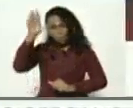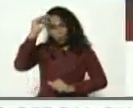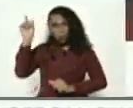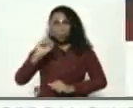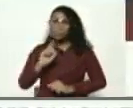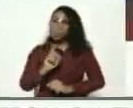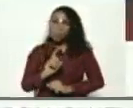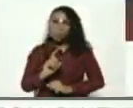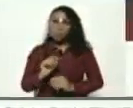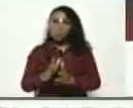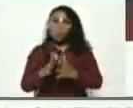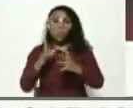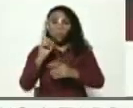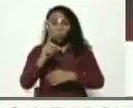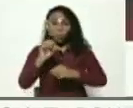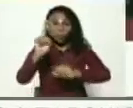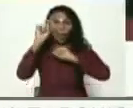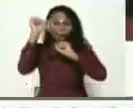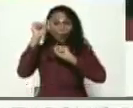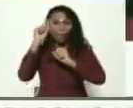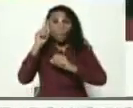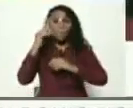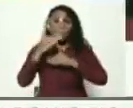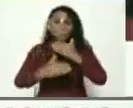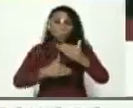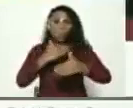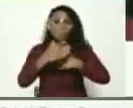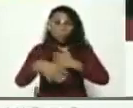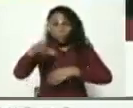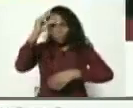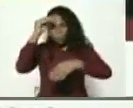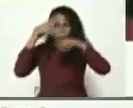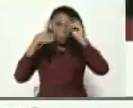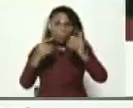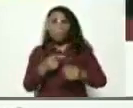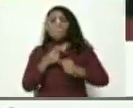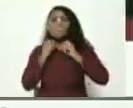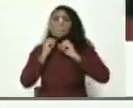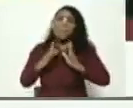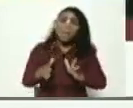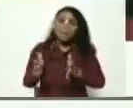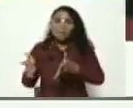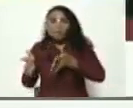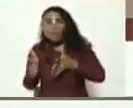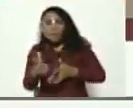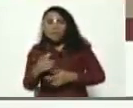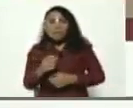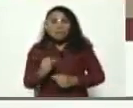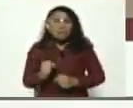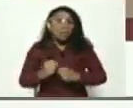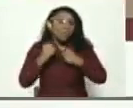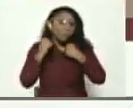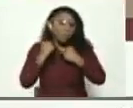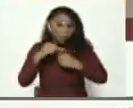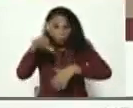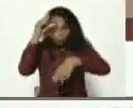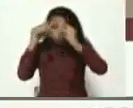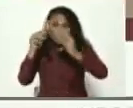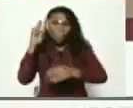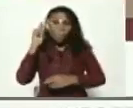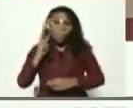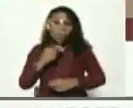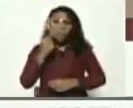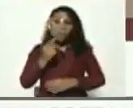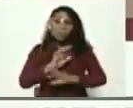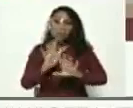grande hombre, se va formando con derrotas y victorias y con amargos aprendizajes. Bolívar, ya lo dijimos,